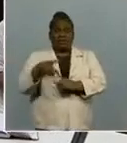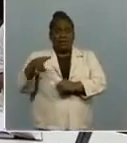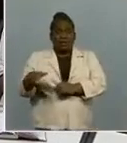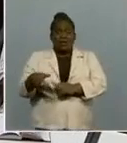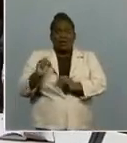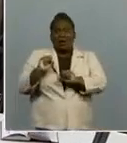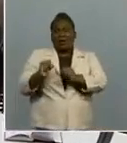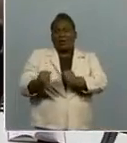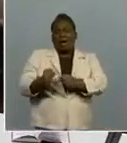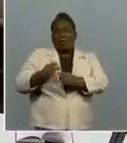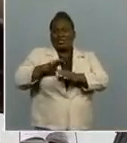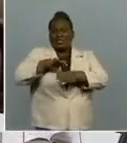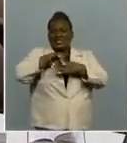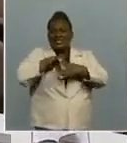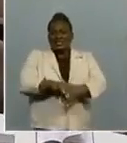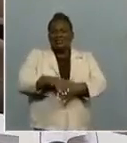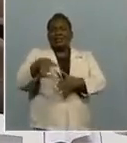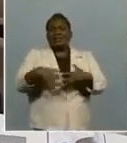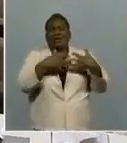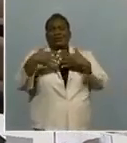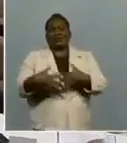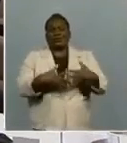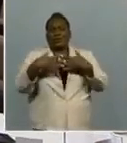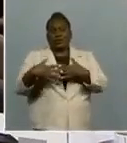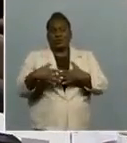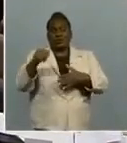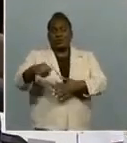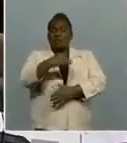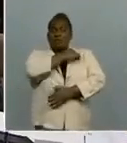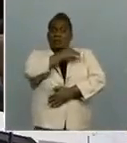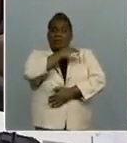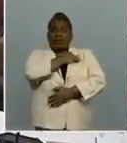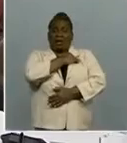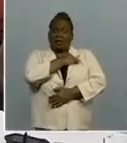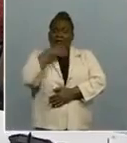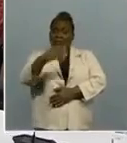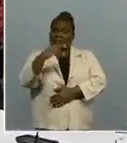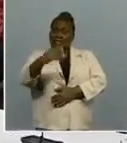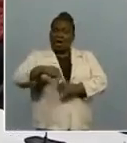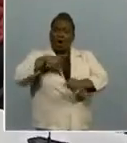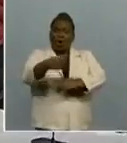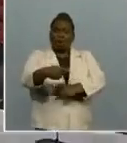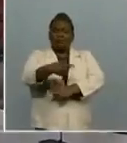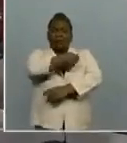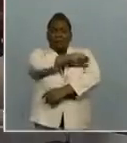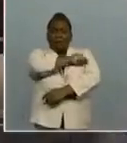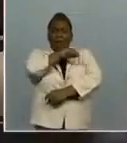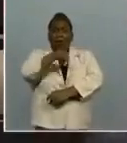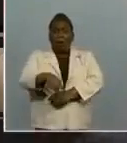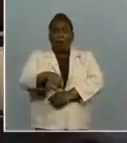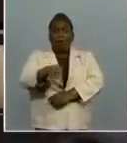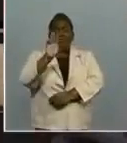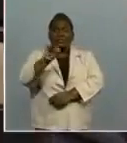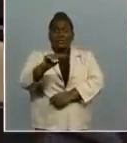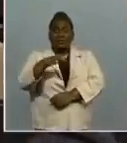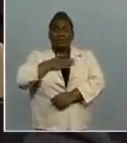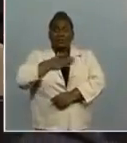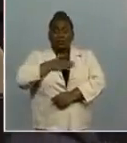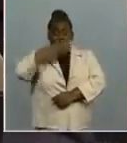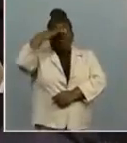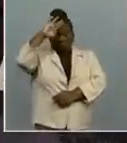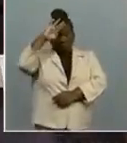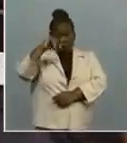y bajo el yugo de una tiranía militar sangrienta hoy decimos somos cuba cuba viva